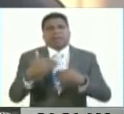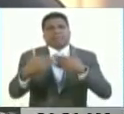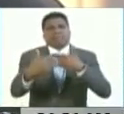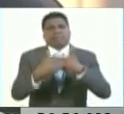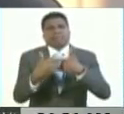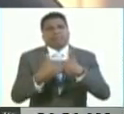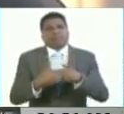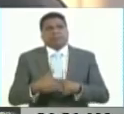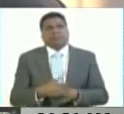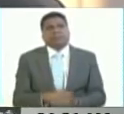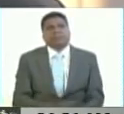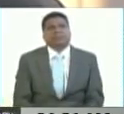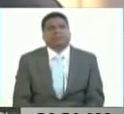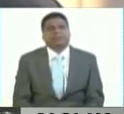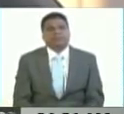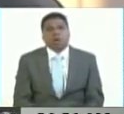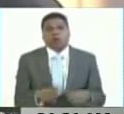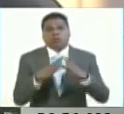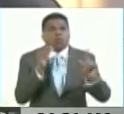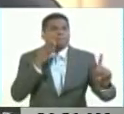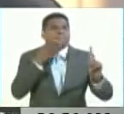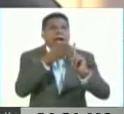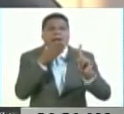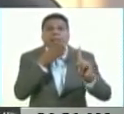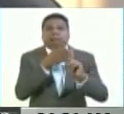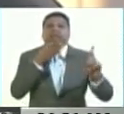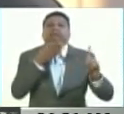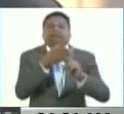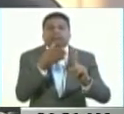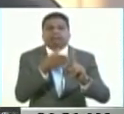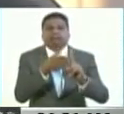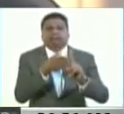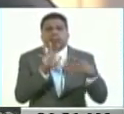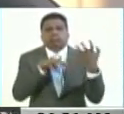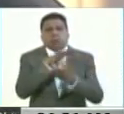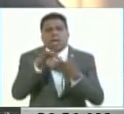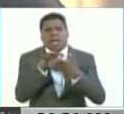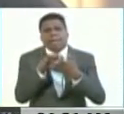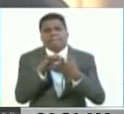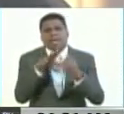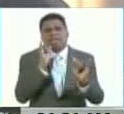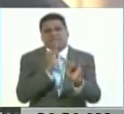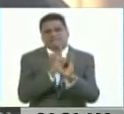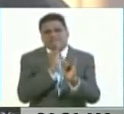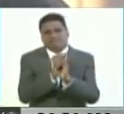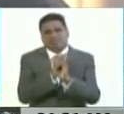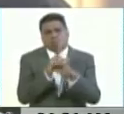el venezolano lo que era un ataque informático como lo que sucedió este día viernes. Sin embargo,